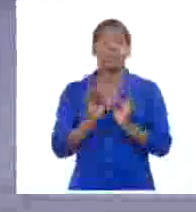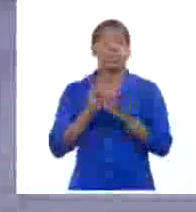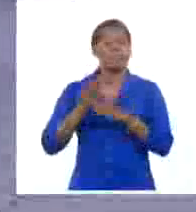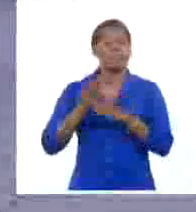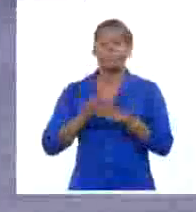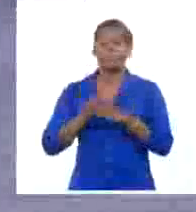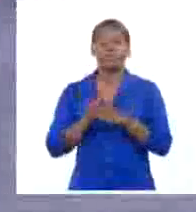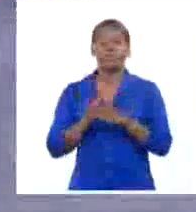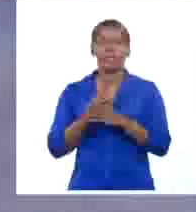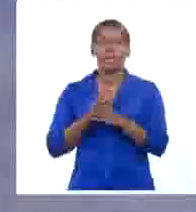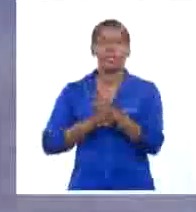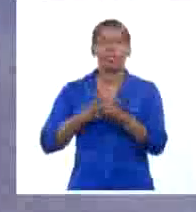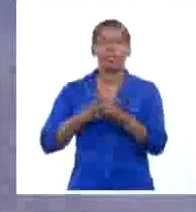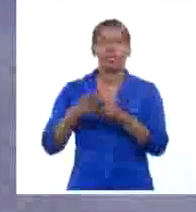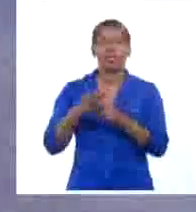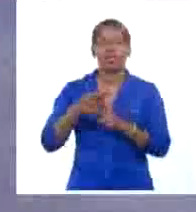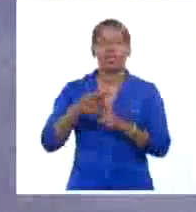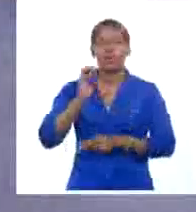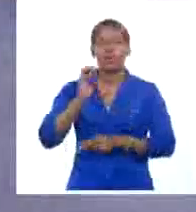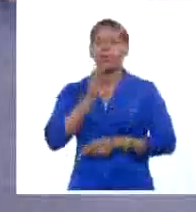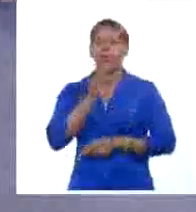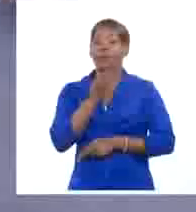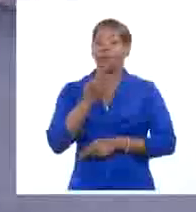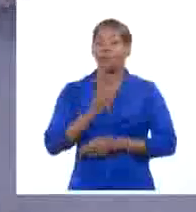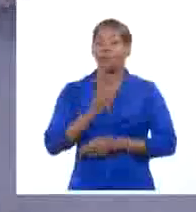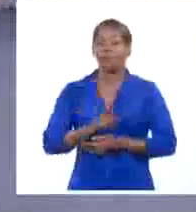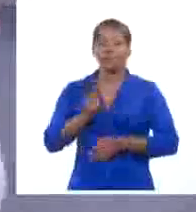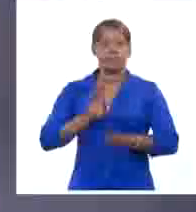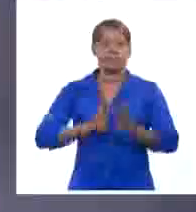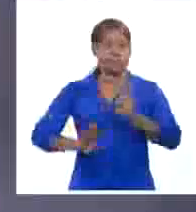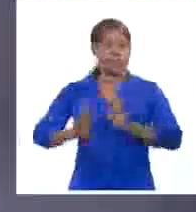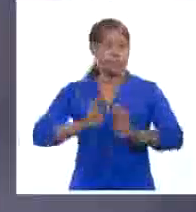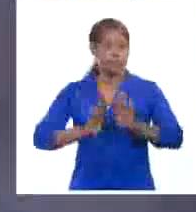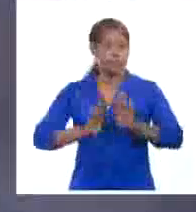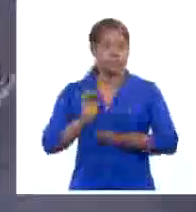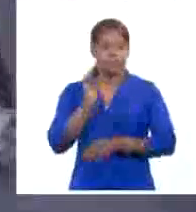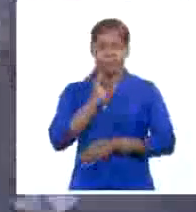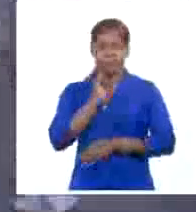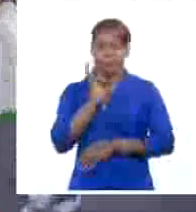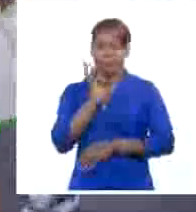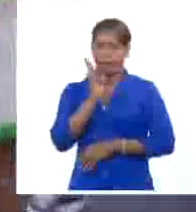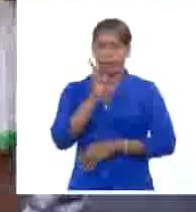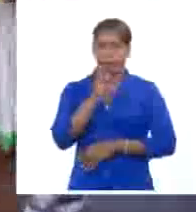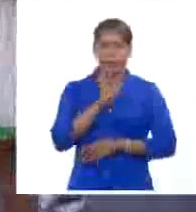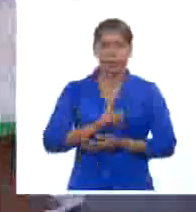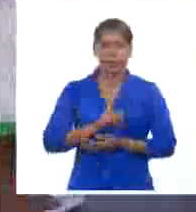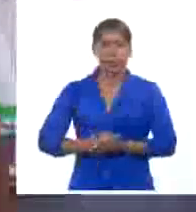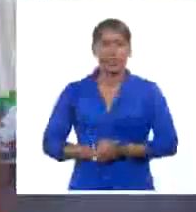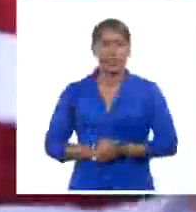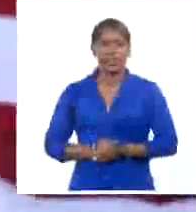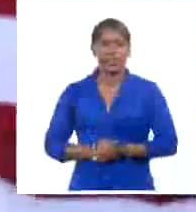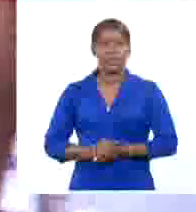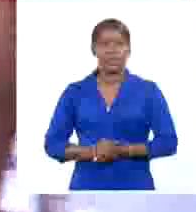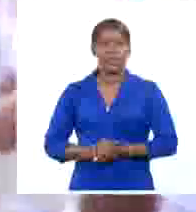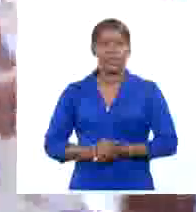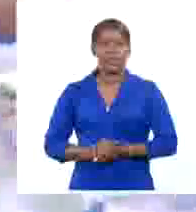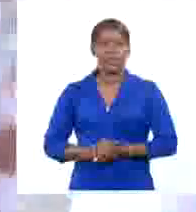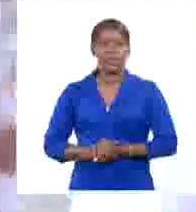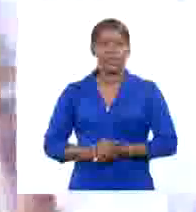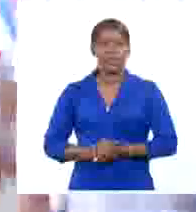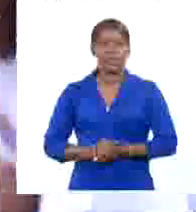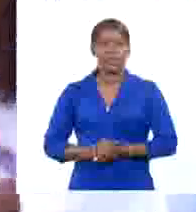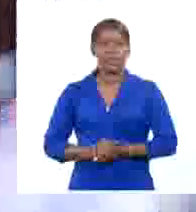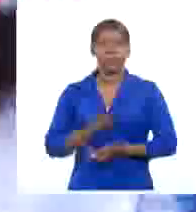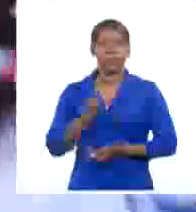nuestro héroe nacional. El desfile devino una hermosa forma de dignificar la obra del apóstol e incentivar los